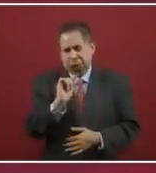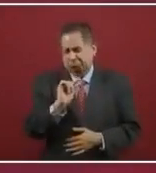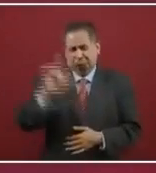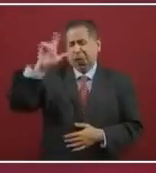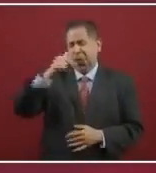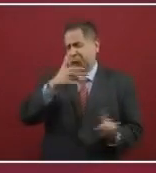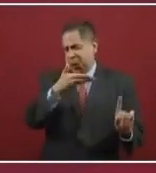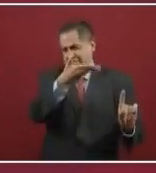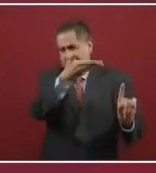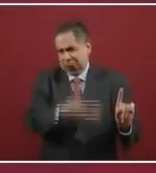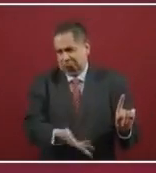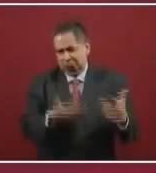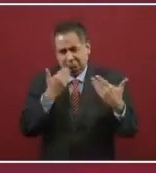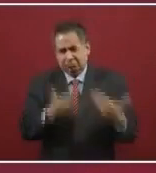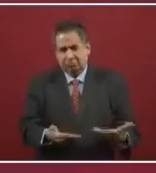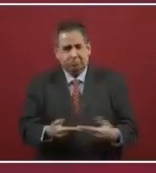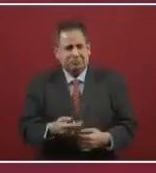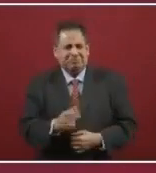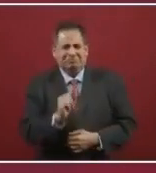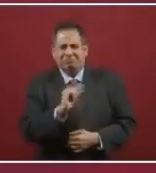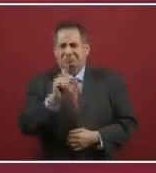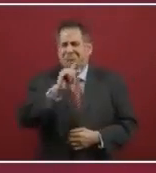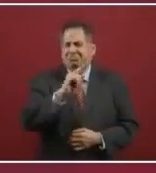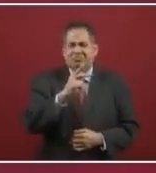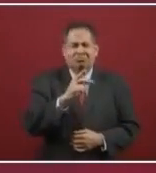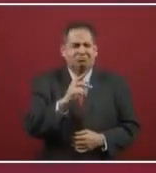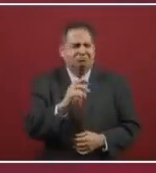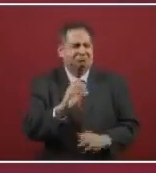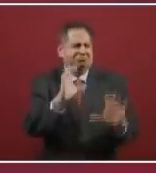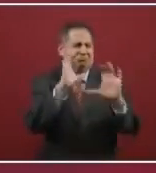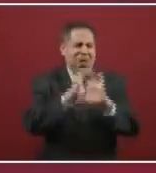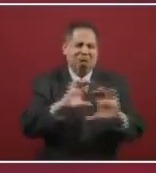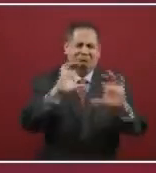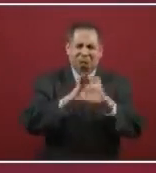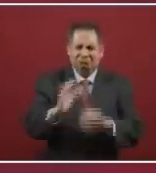extraordinario, un gran artista.